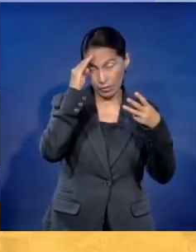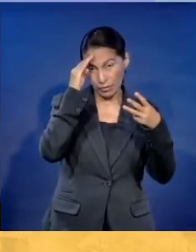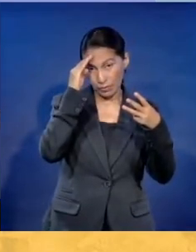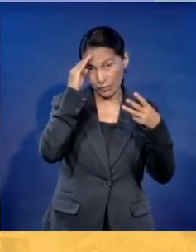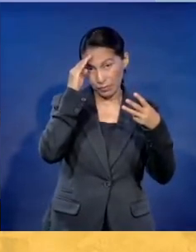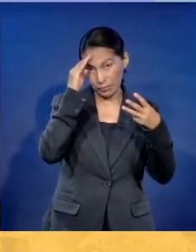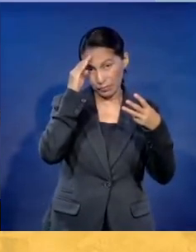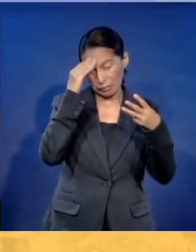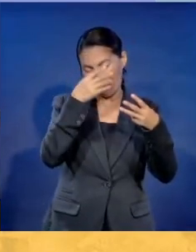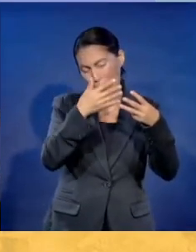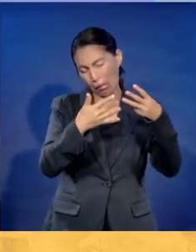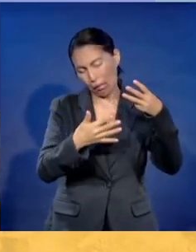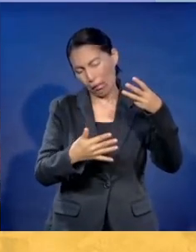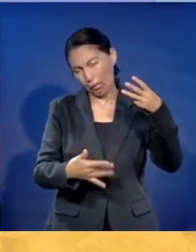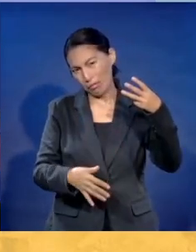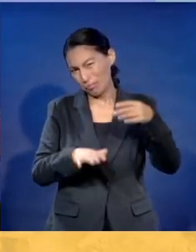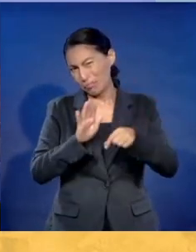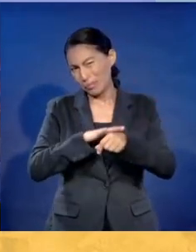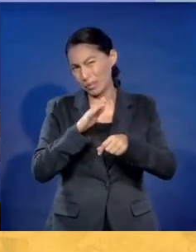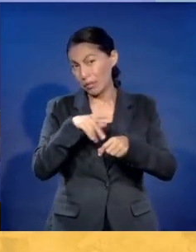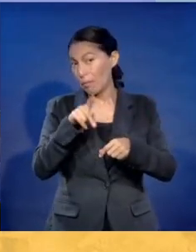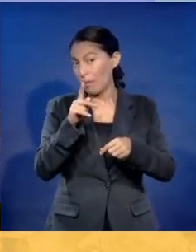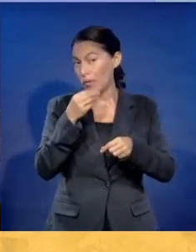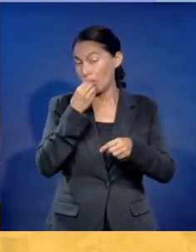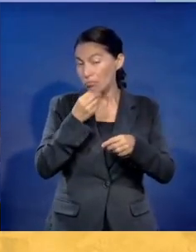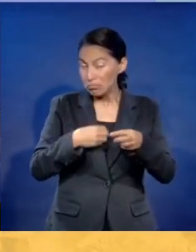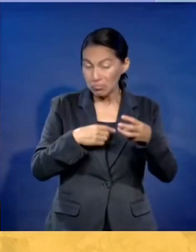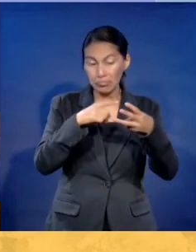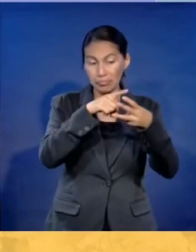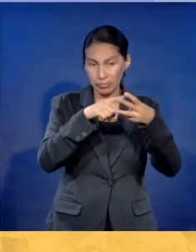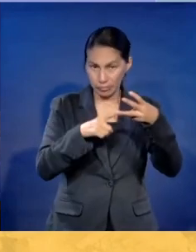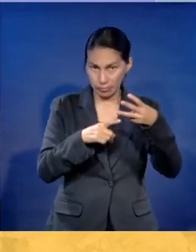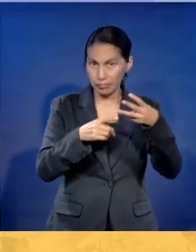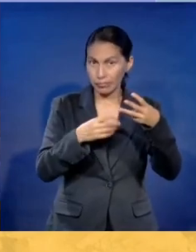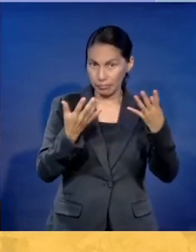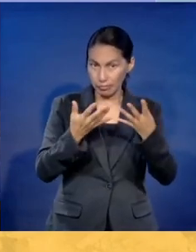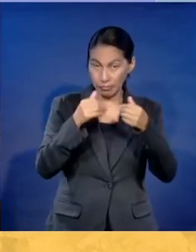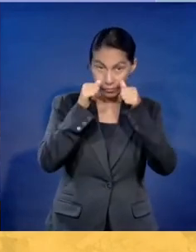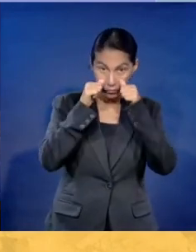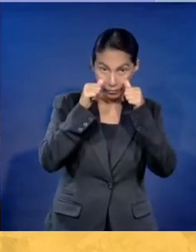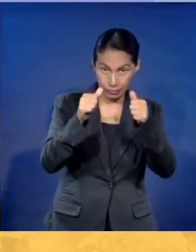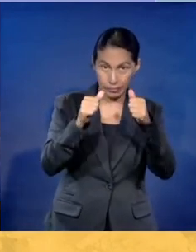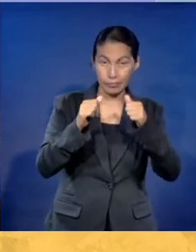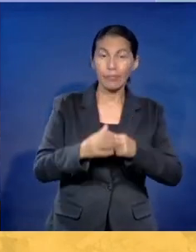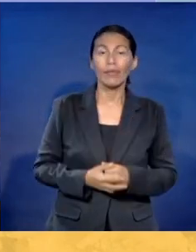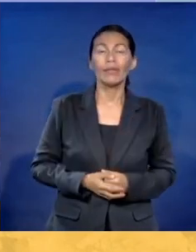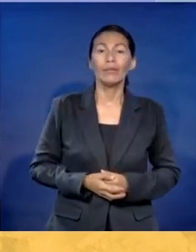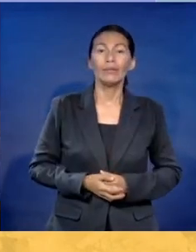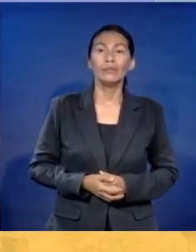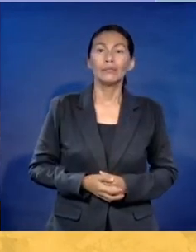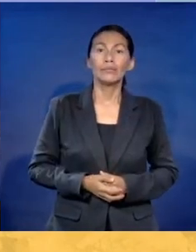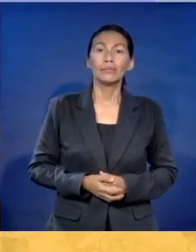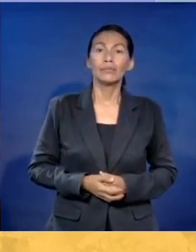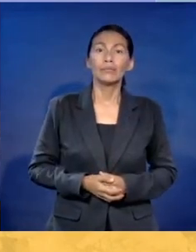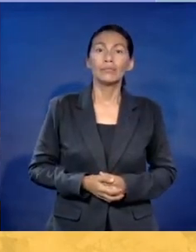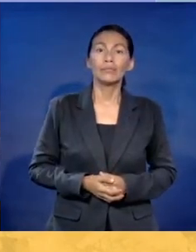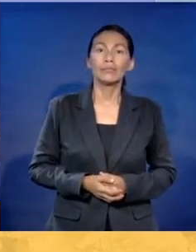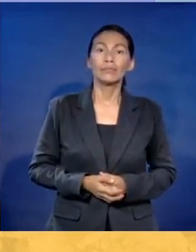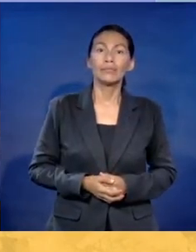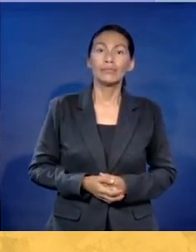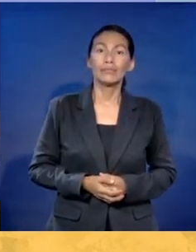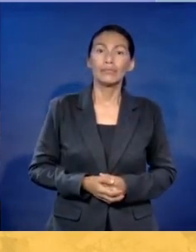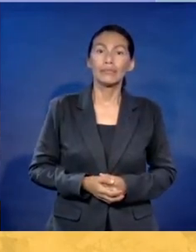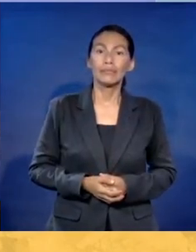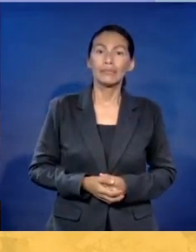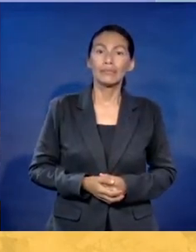tres cosas que me parece que nosotros deberíamos tener con mucha